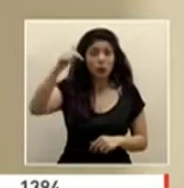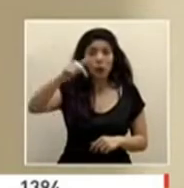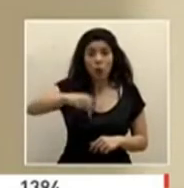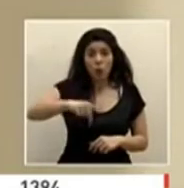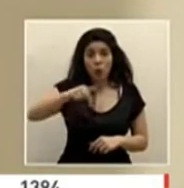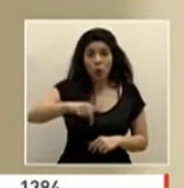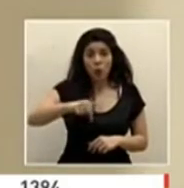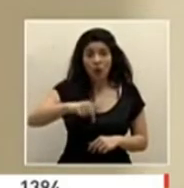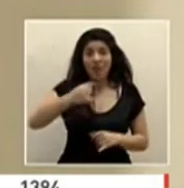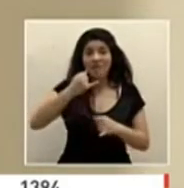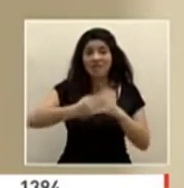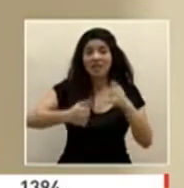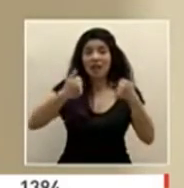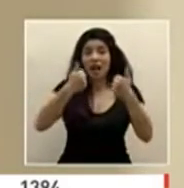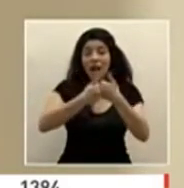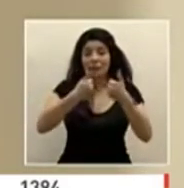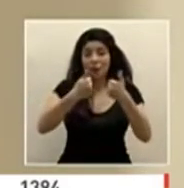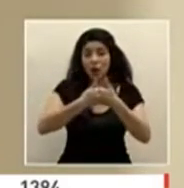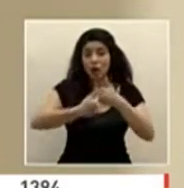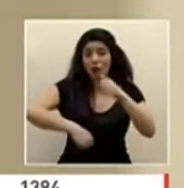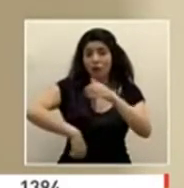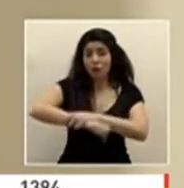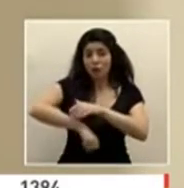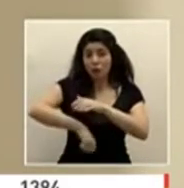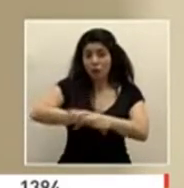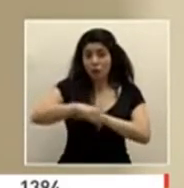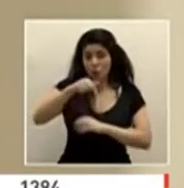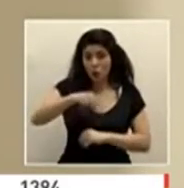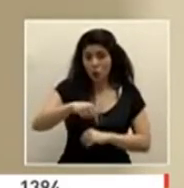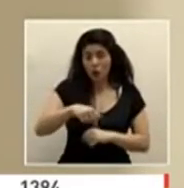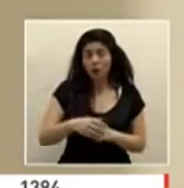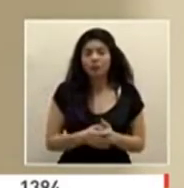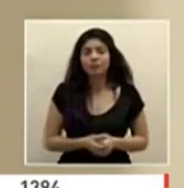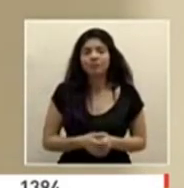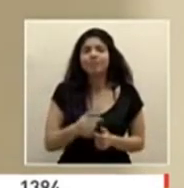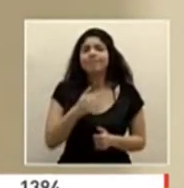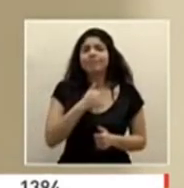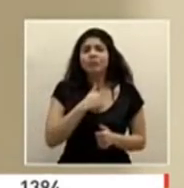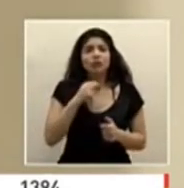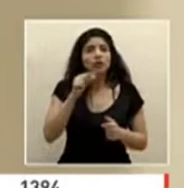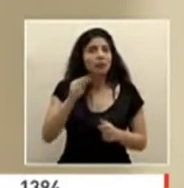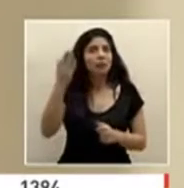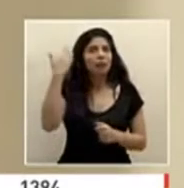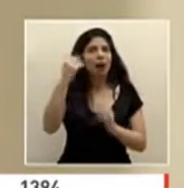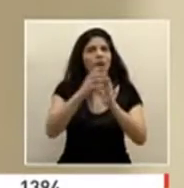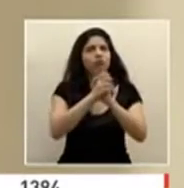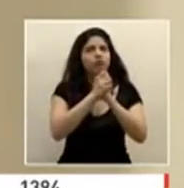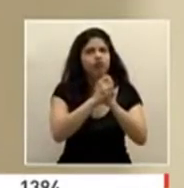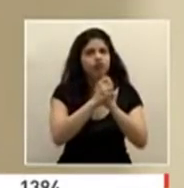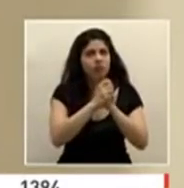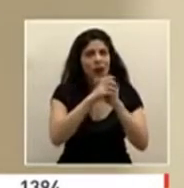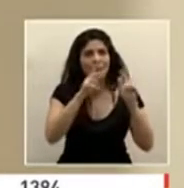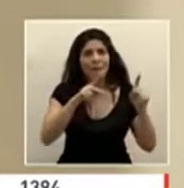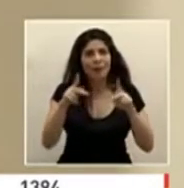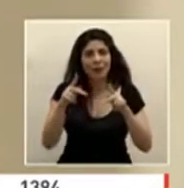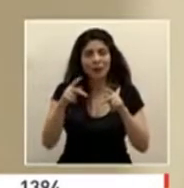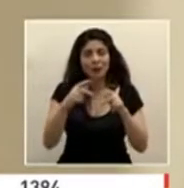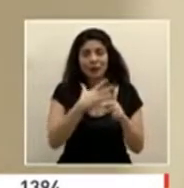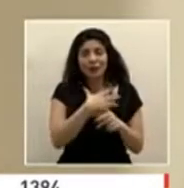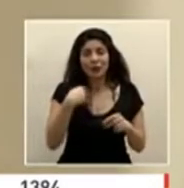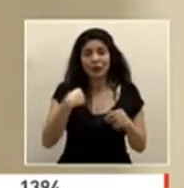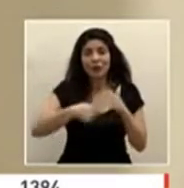la final del campeonato de fútbol. Y yo felicité enormemente a los aficionados de que